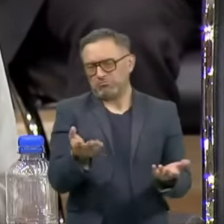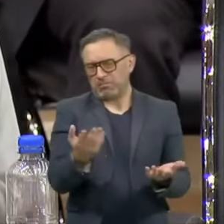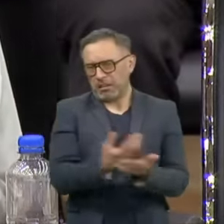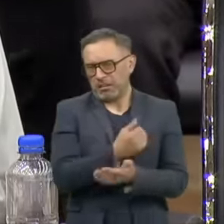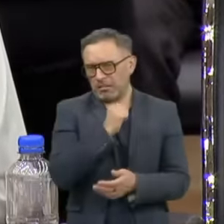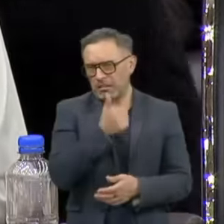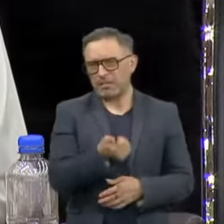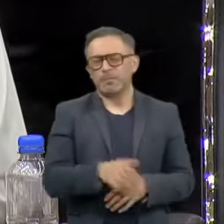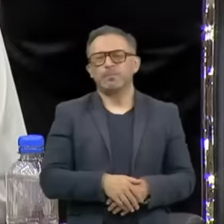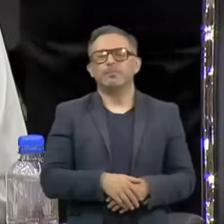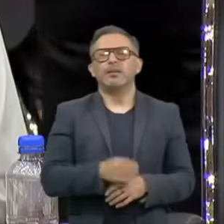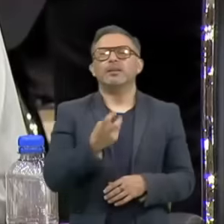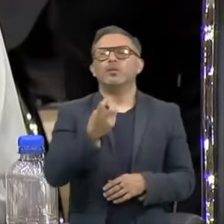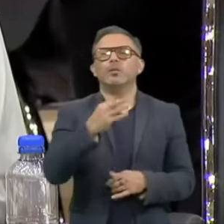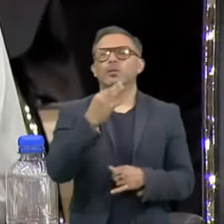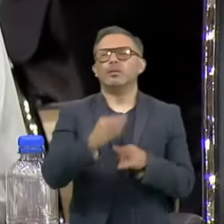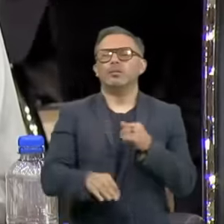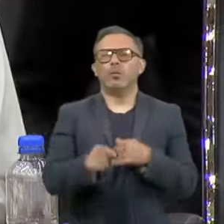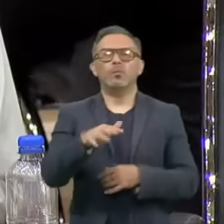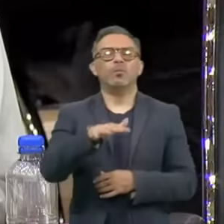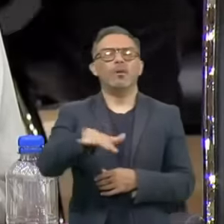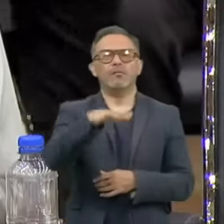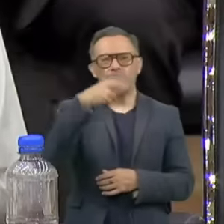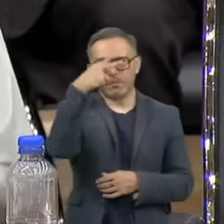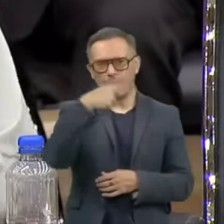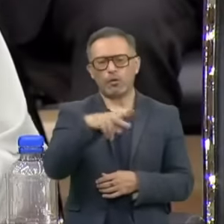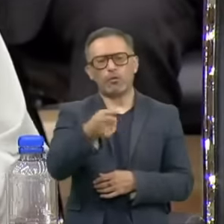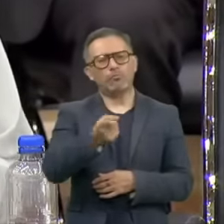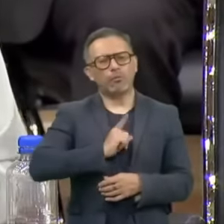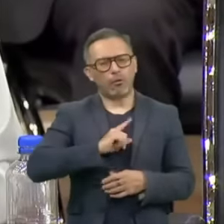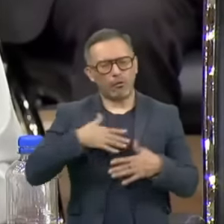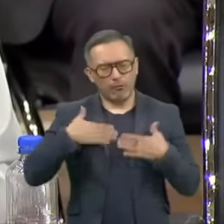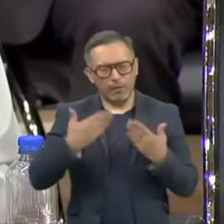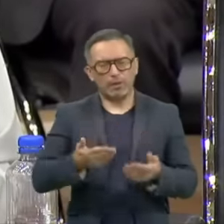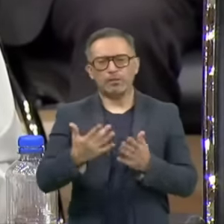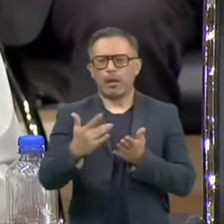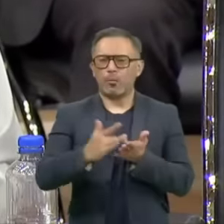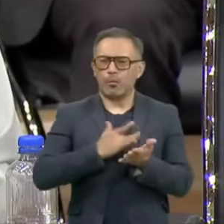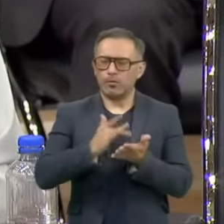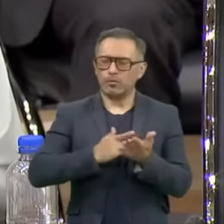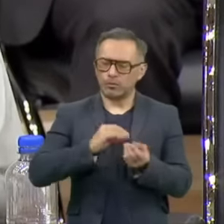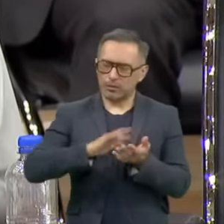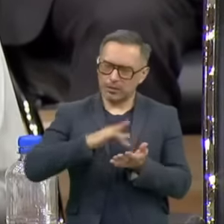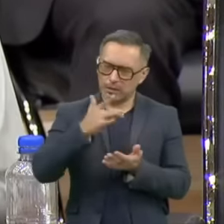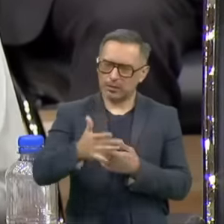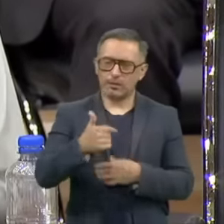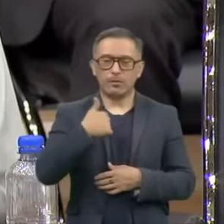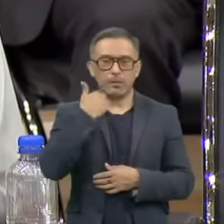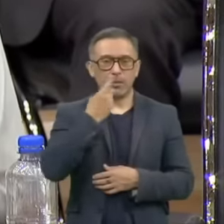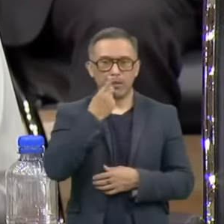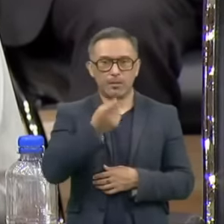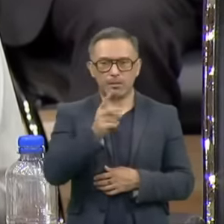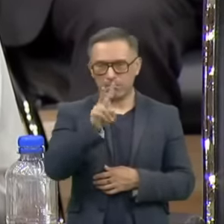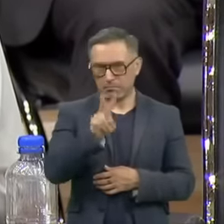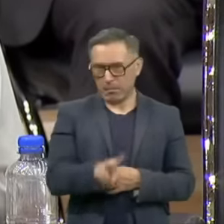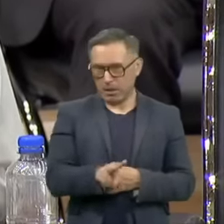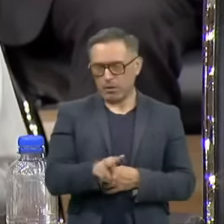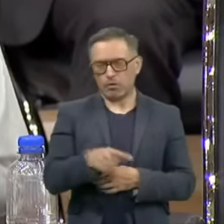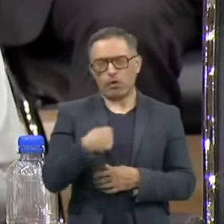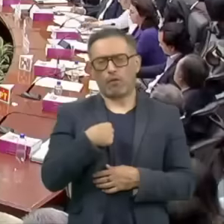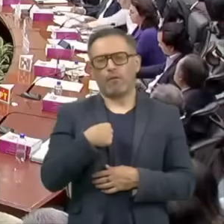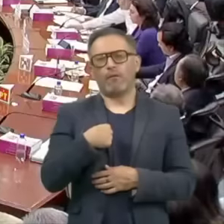cierro agradeciéndole al pueblo de México por su confianza y por su respaldo y le digo que no le vamos a